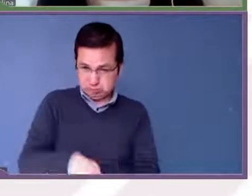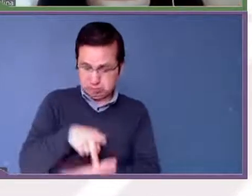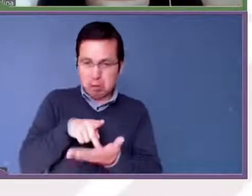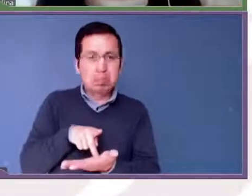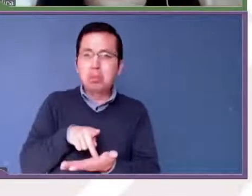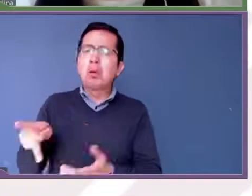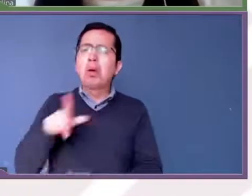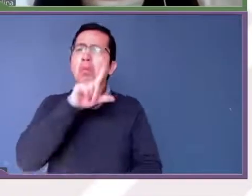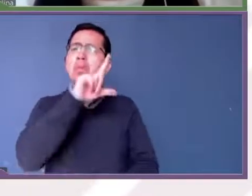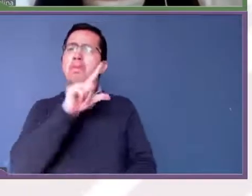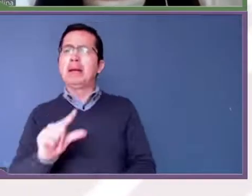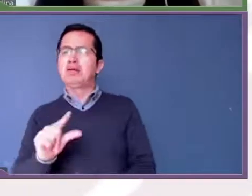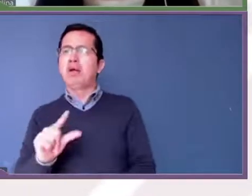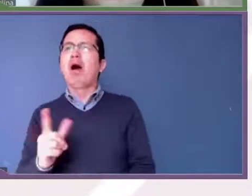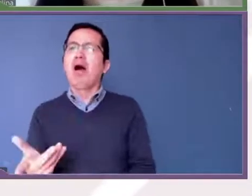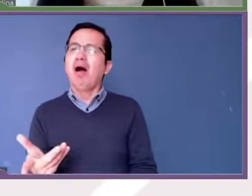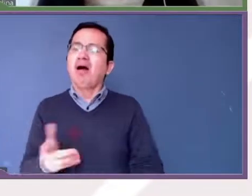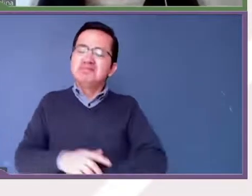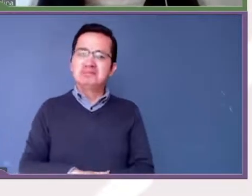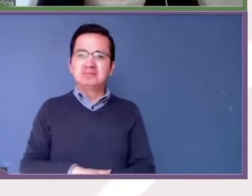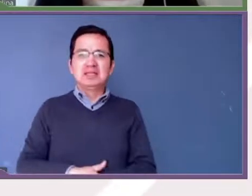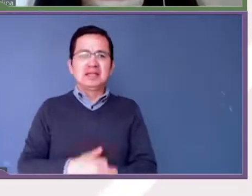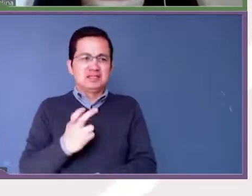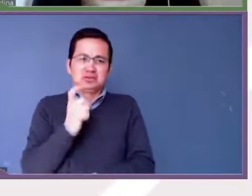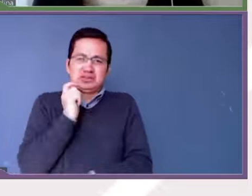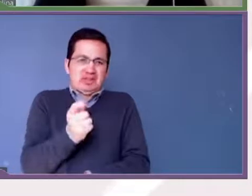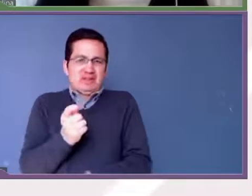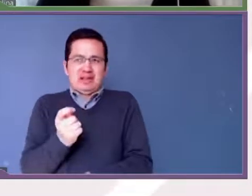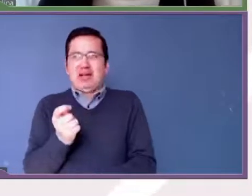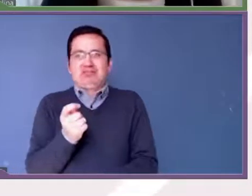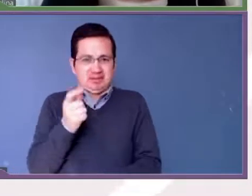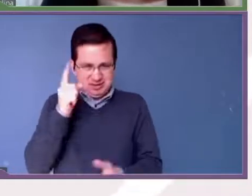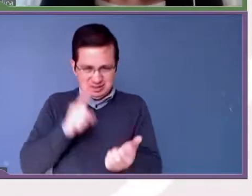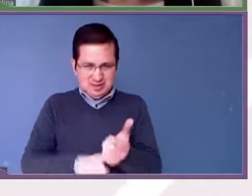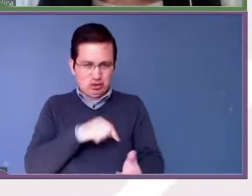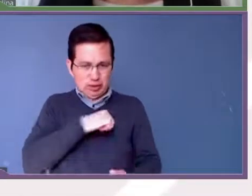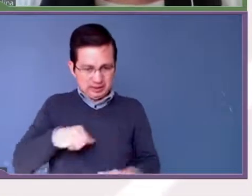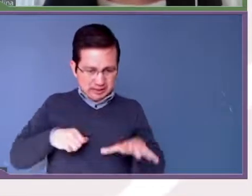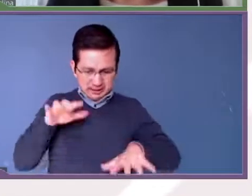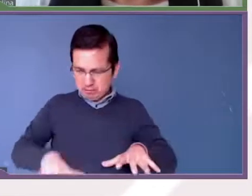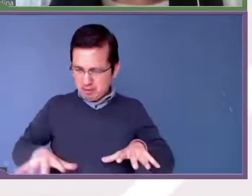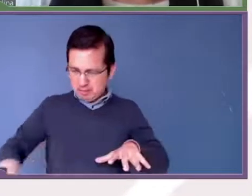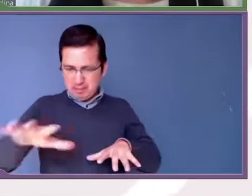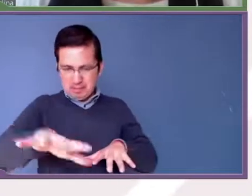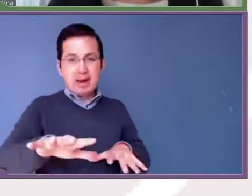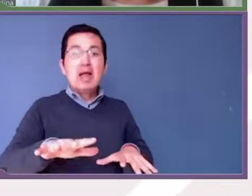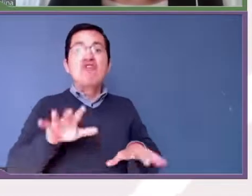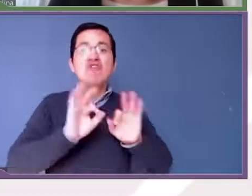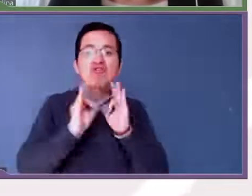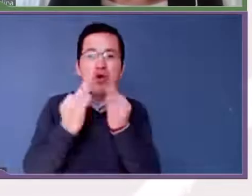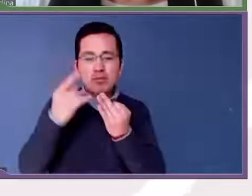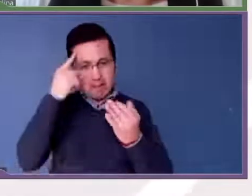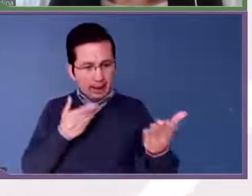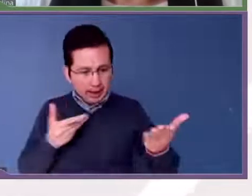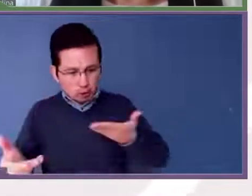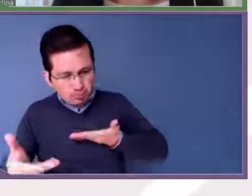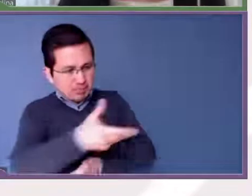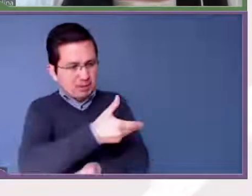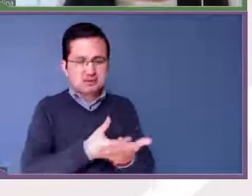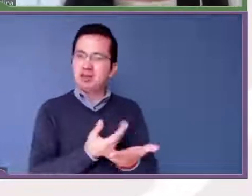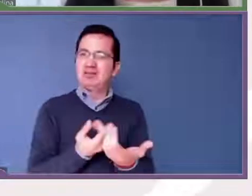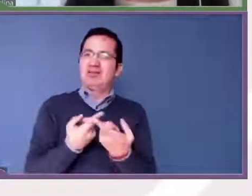de interactuar también dentro de estas alcaldías? Y eso es parte de la cartografía.